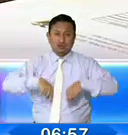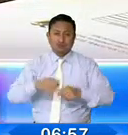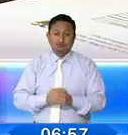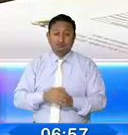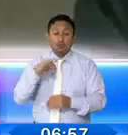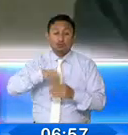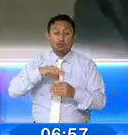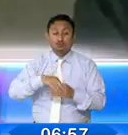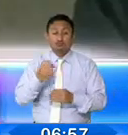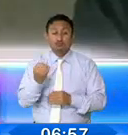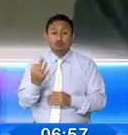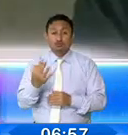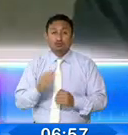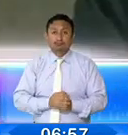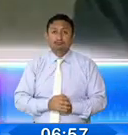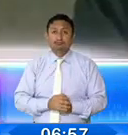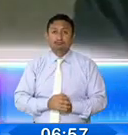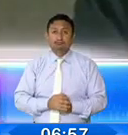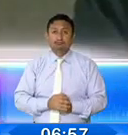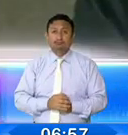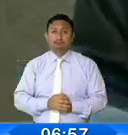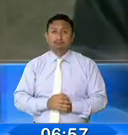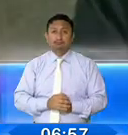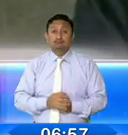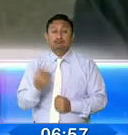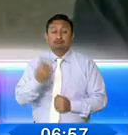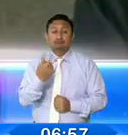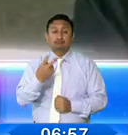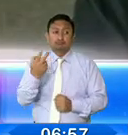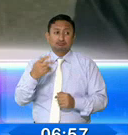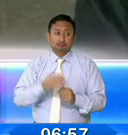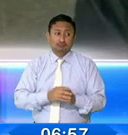dos trataron de sostener un acuerdo y llegaron a acuerdos.